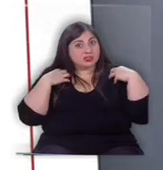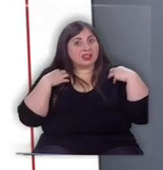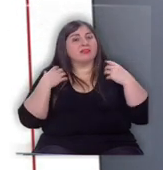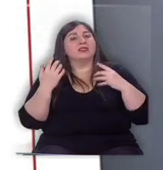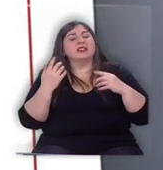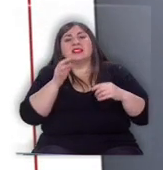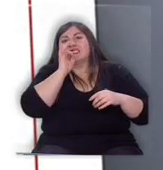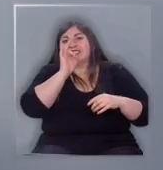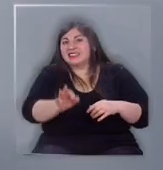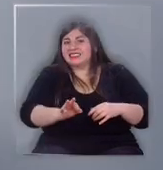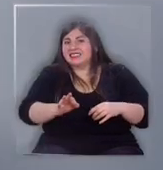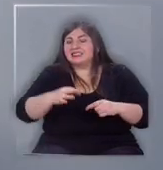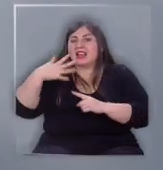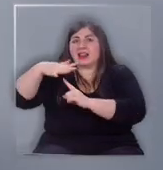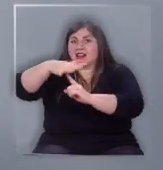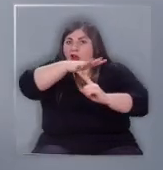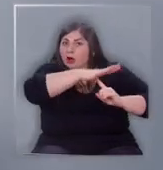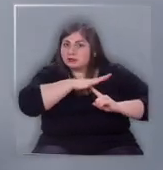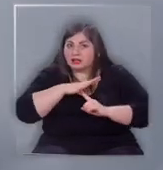uso y la operación de ese helicóptero.